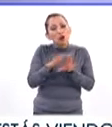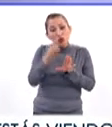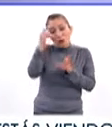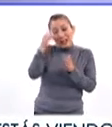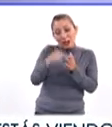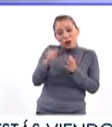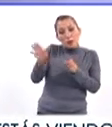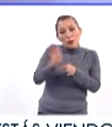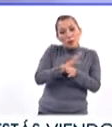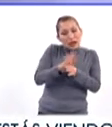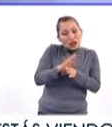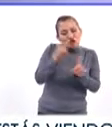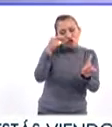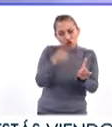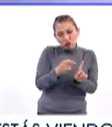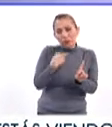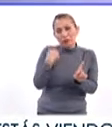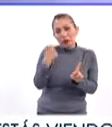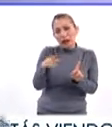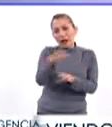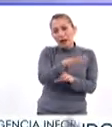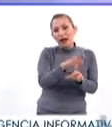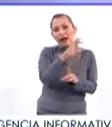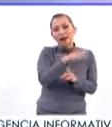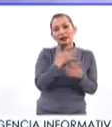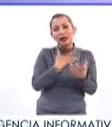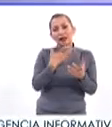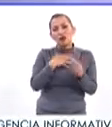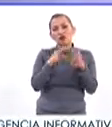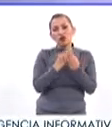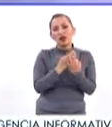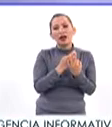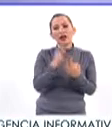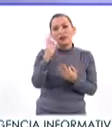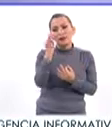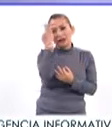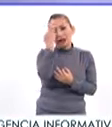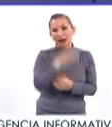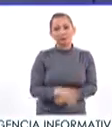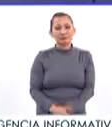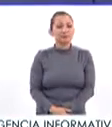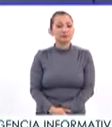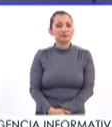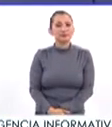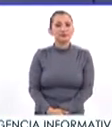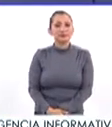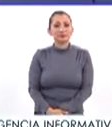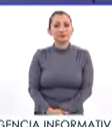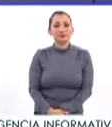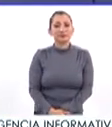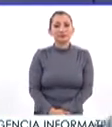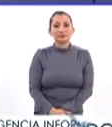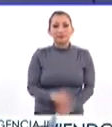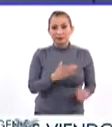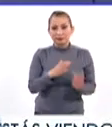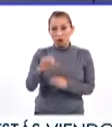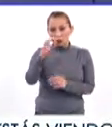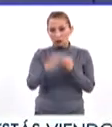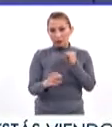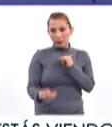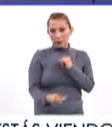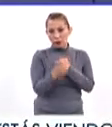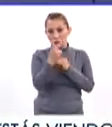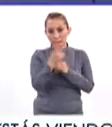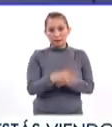pienso que el beneficio concreto que tiene para la ciudadanía el tener un modelo federalista. Claro, sin duda alguna. Bueno, pues vamos a ver la